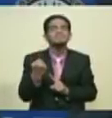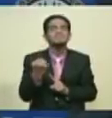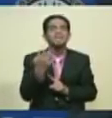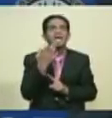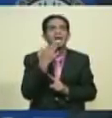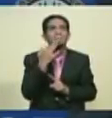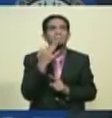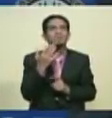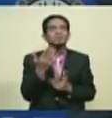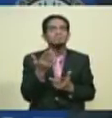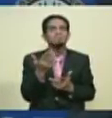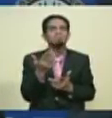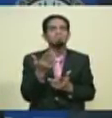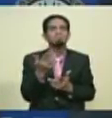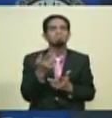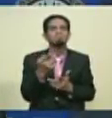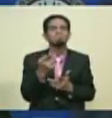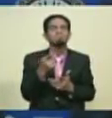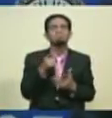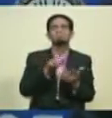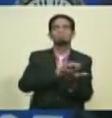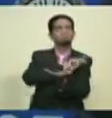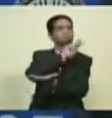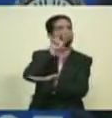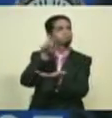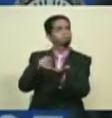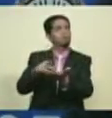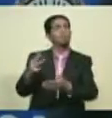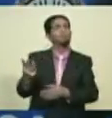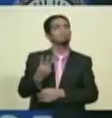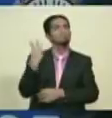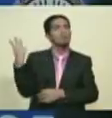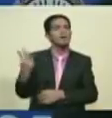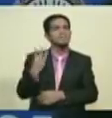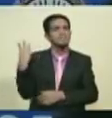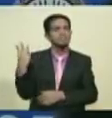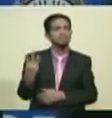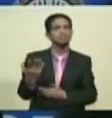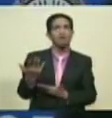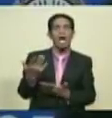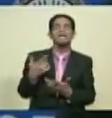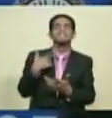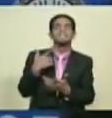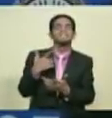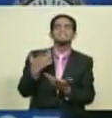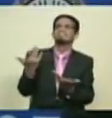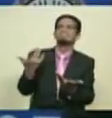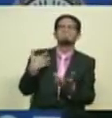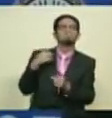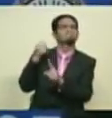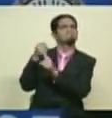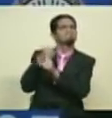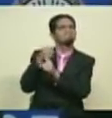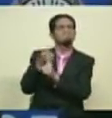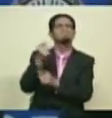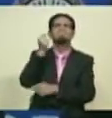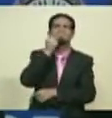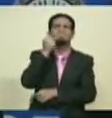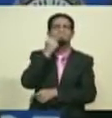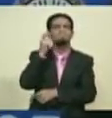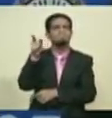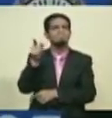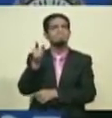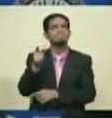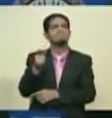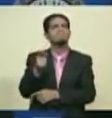con el vicepresidente Mike Pence en la Casa Blanca, hablando desde el podio que utiliza el presidente Trump, que dice